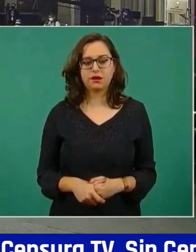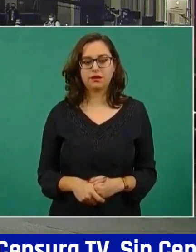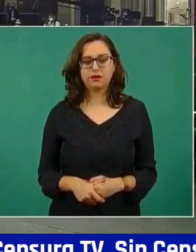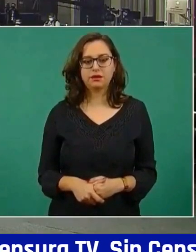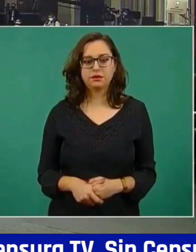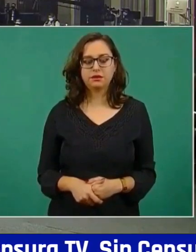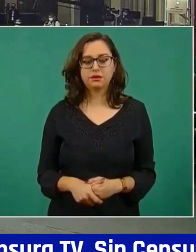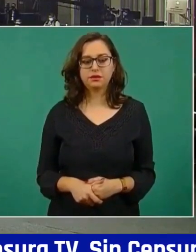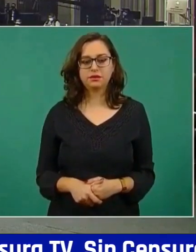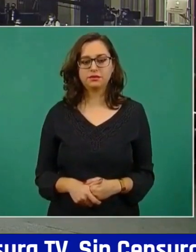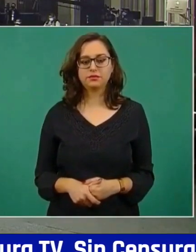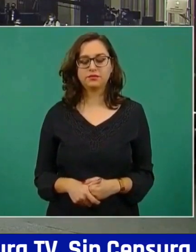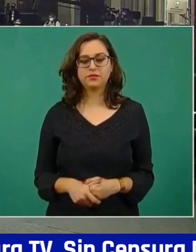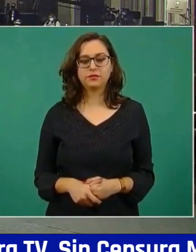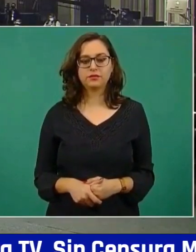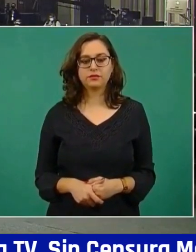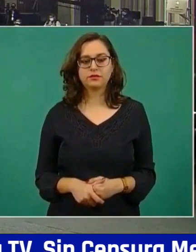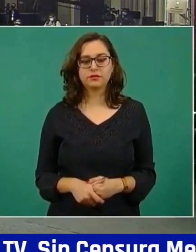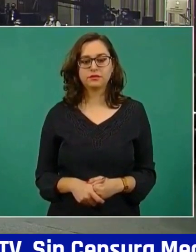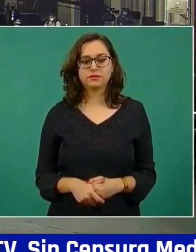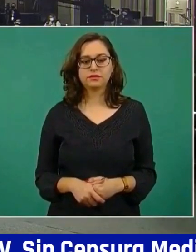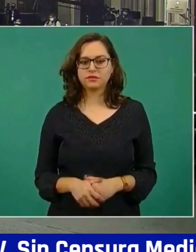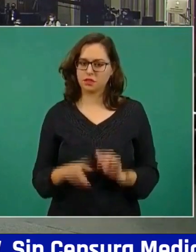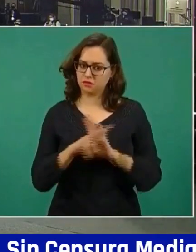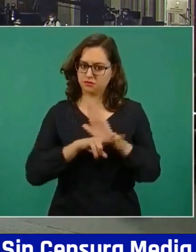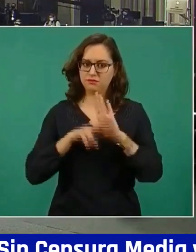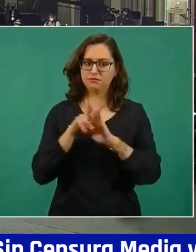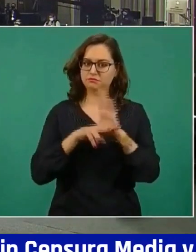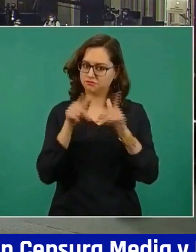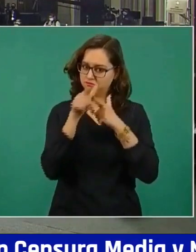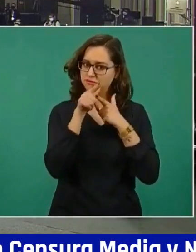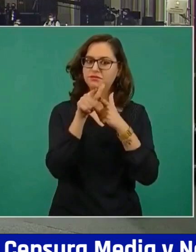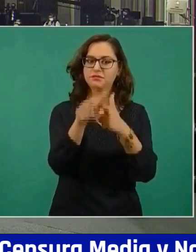Es que lo último es lo mejor.